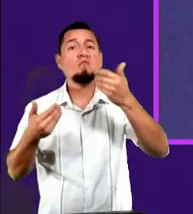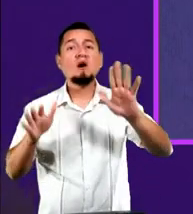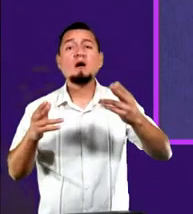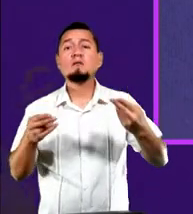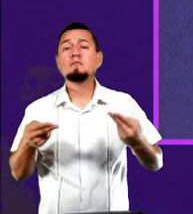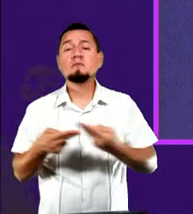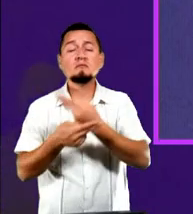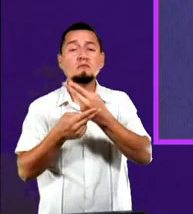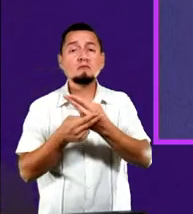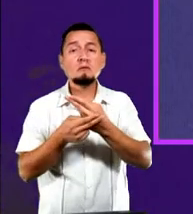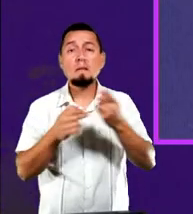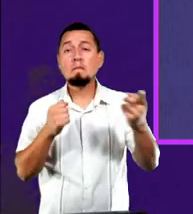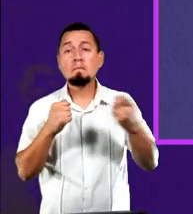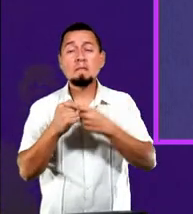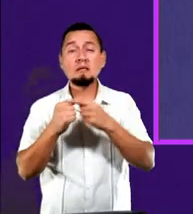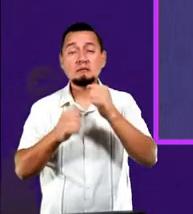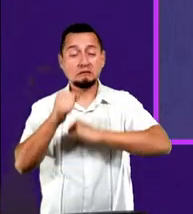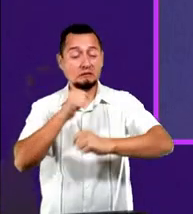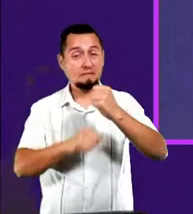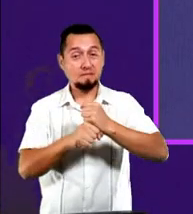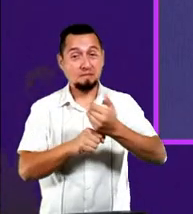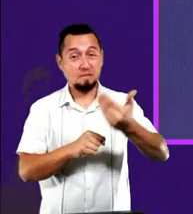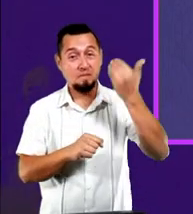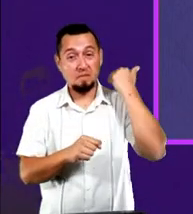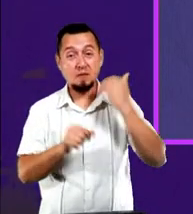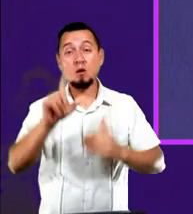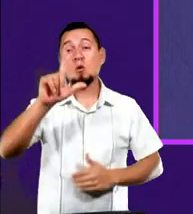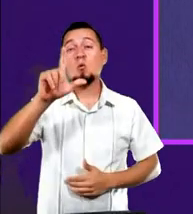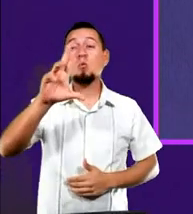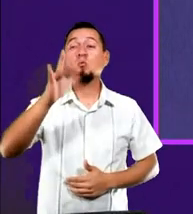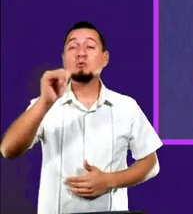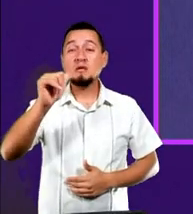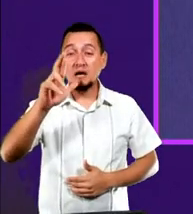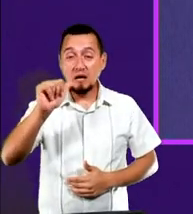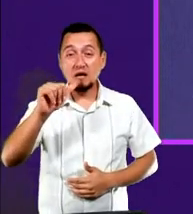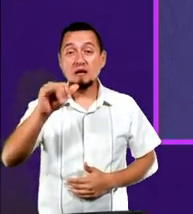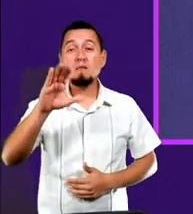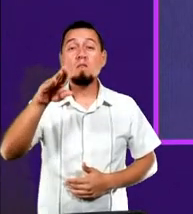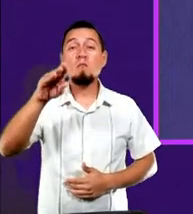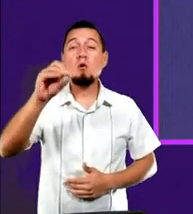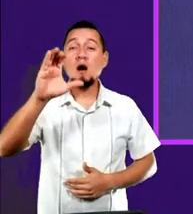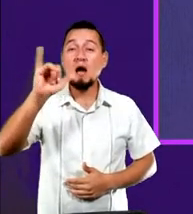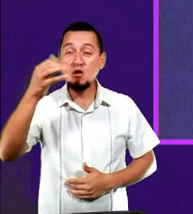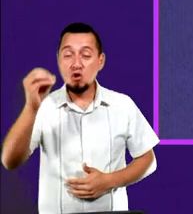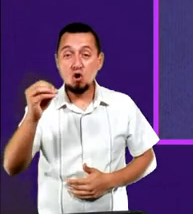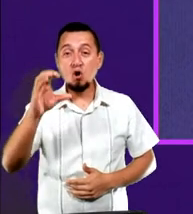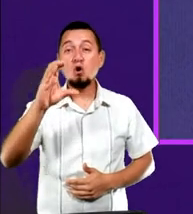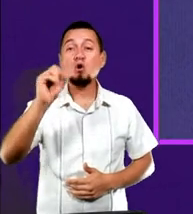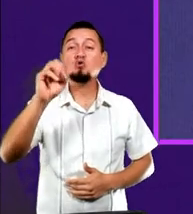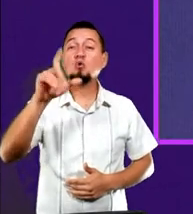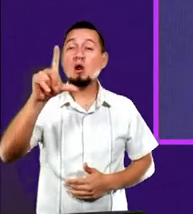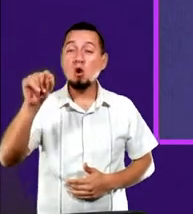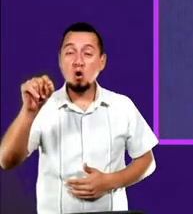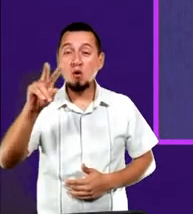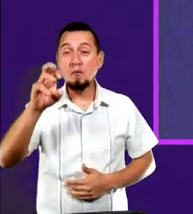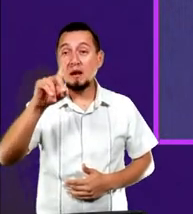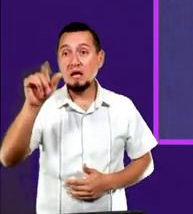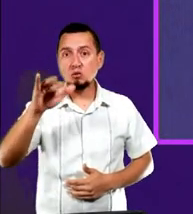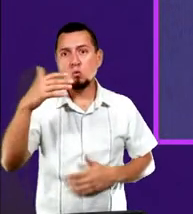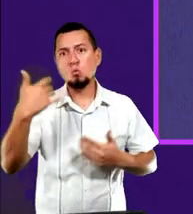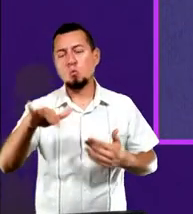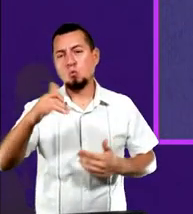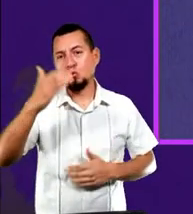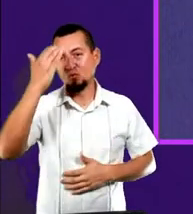Lucha Reyes, Moncayo, Consuelo Velázquez, que es quien tiene el mayor número de